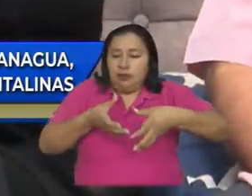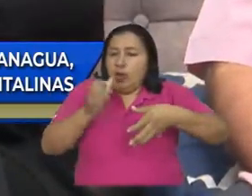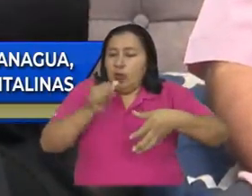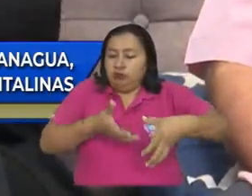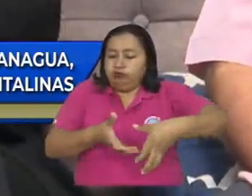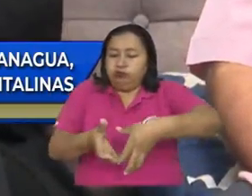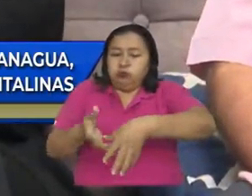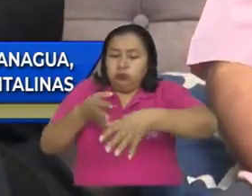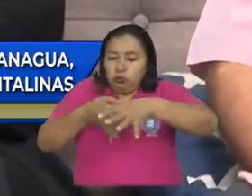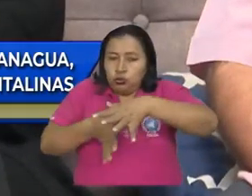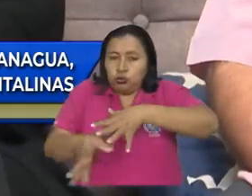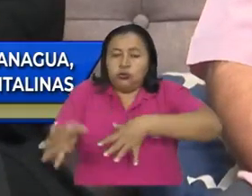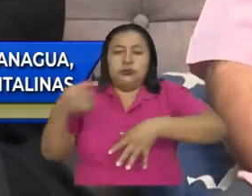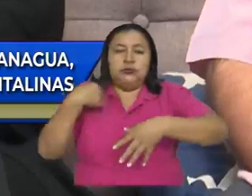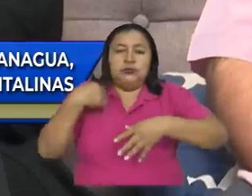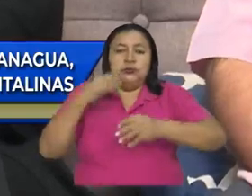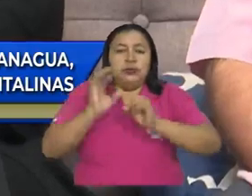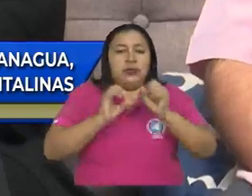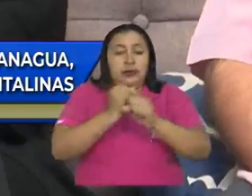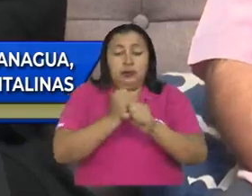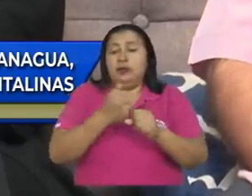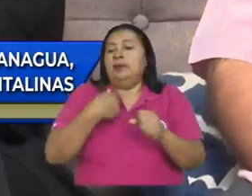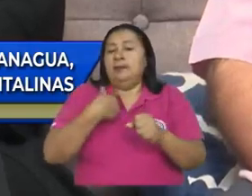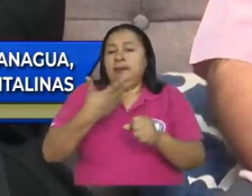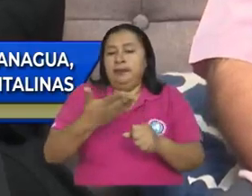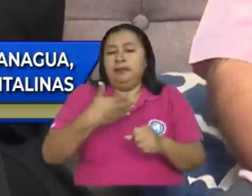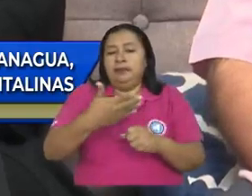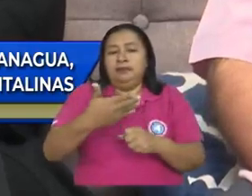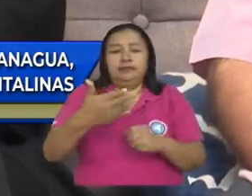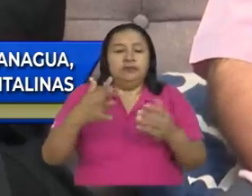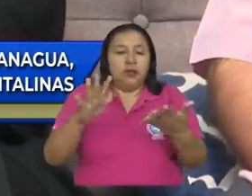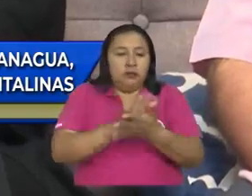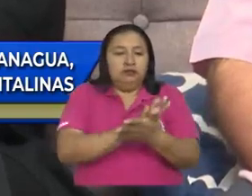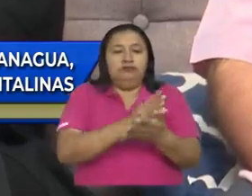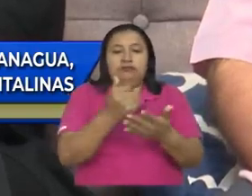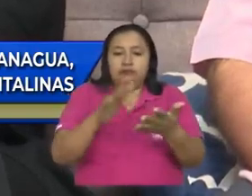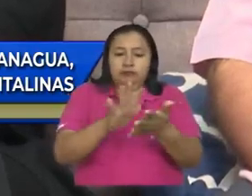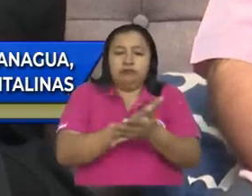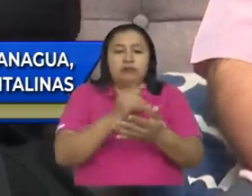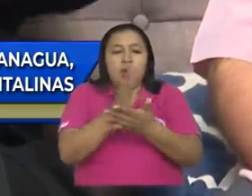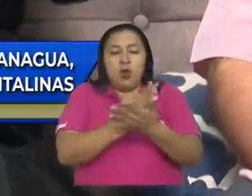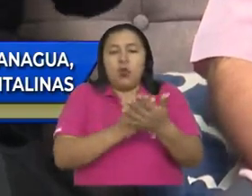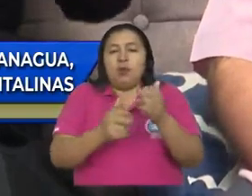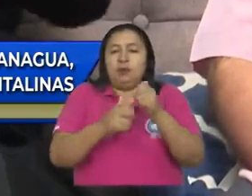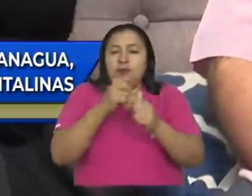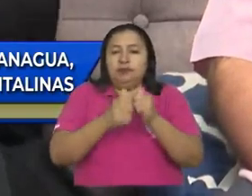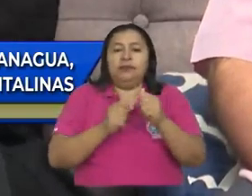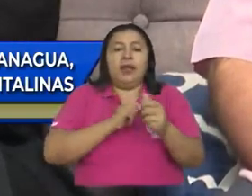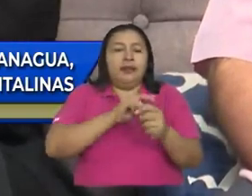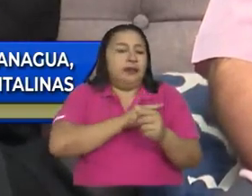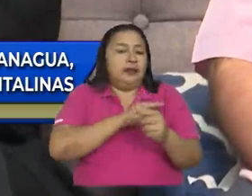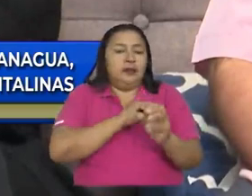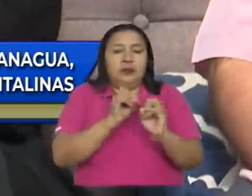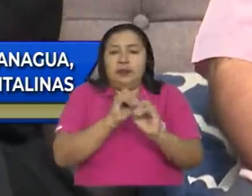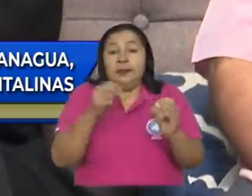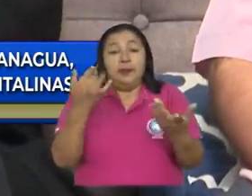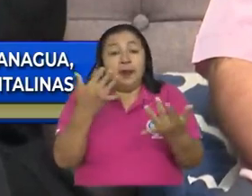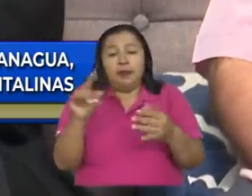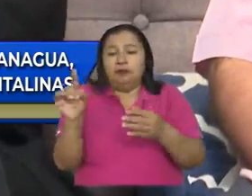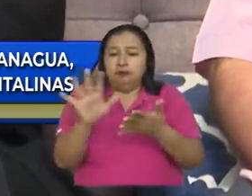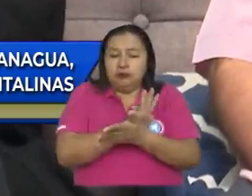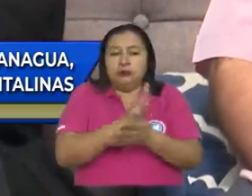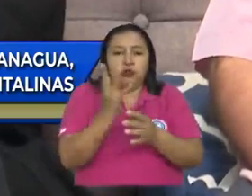ya cada año nosotros vamos a ir eliminando puntos críticos hasta no tener, ¿verdad? Okay, hasta